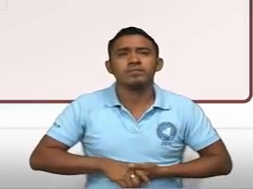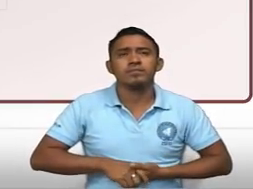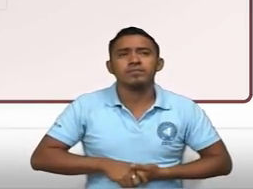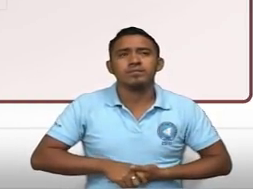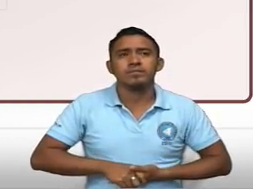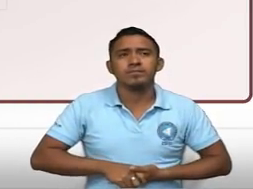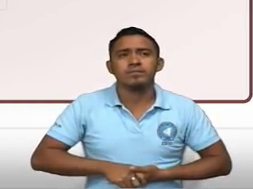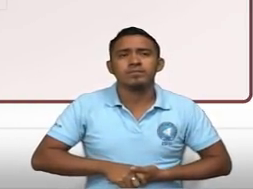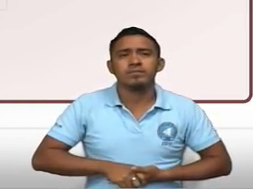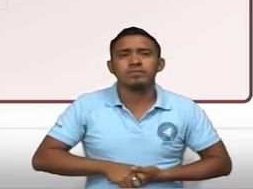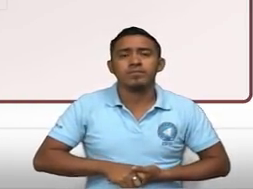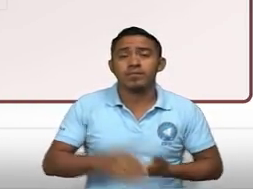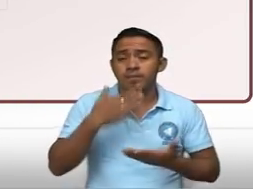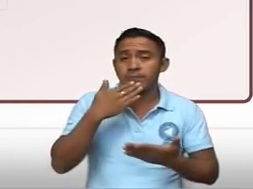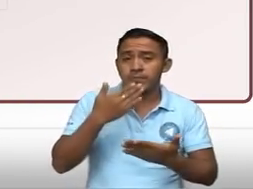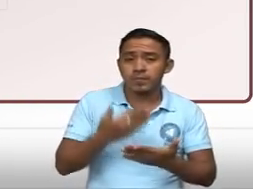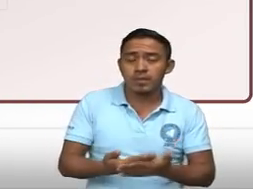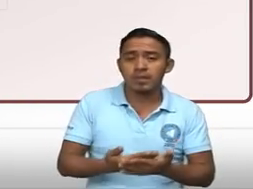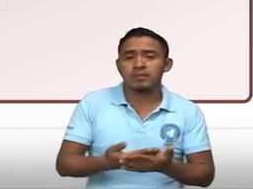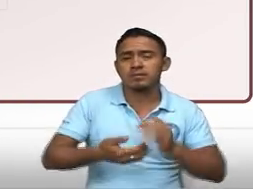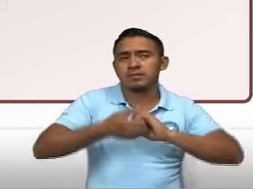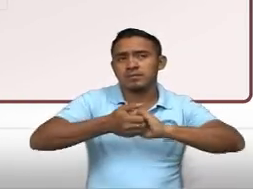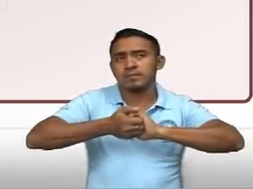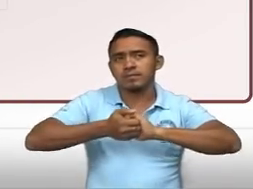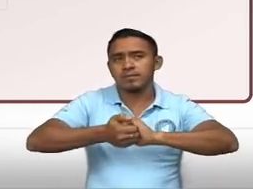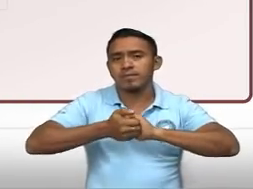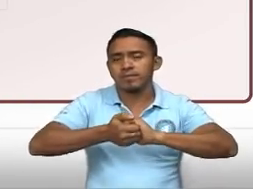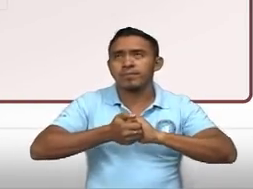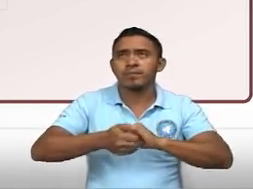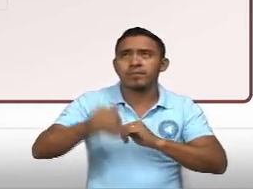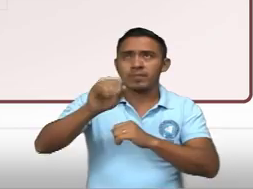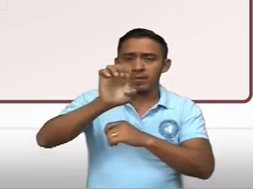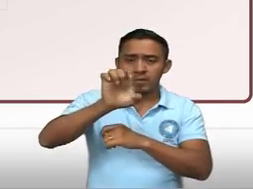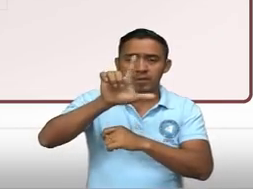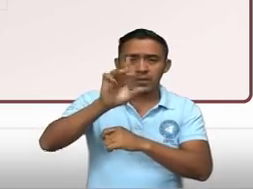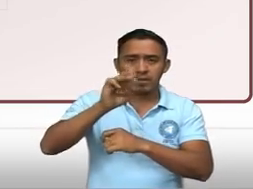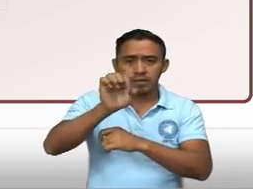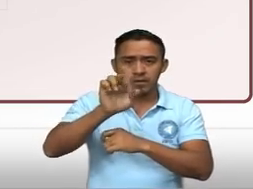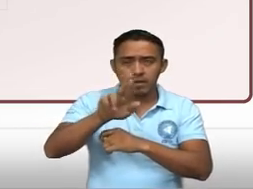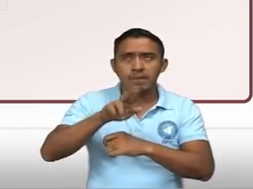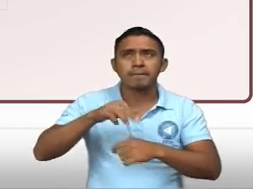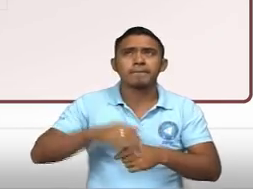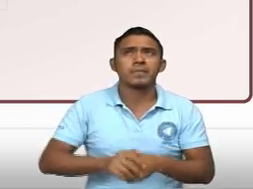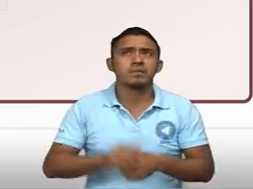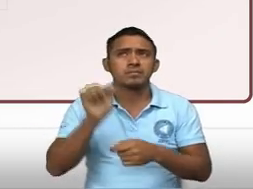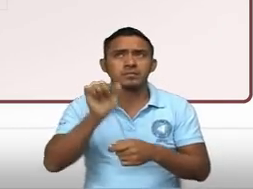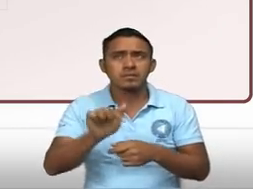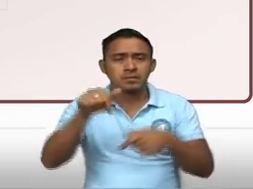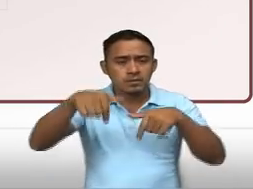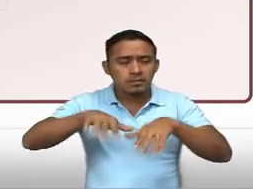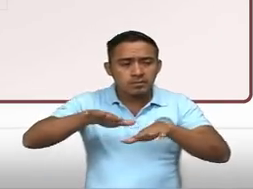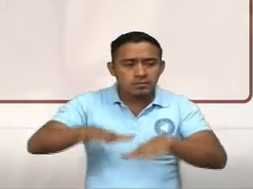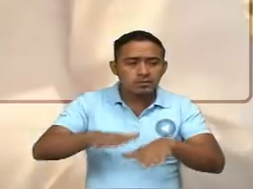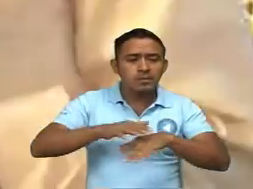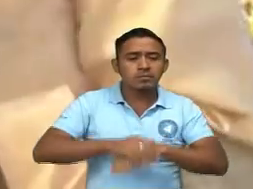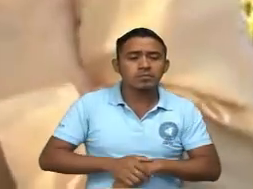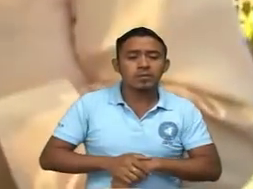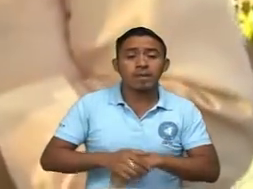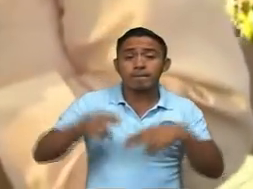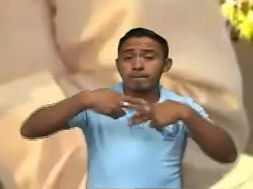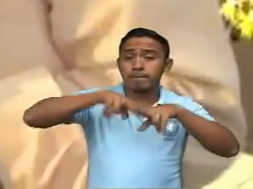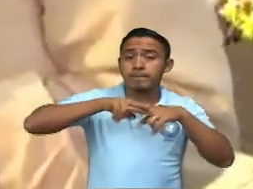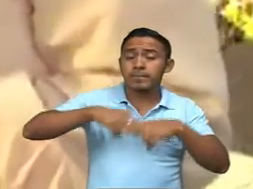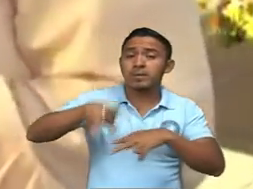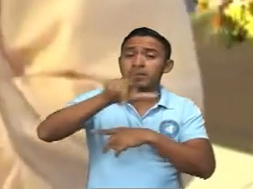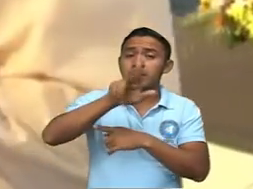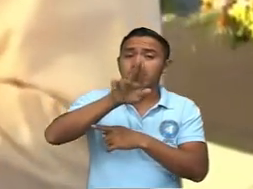Te escuchamos. Gracias, amigos televidentes, gracias Elmer Marcia allá en el Estudio Centrales. Nos encontramos aquí en el Parque